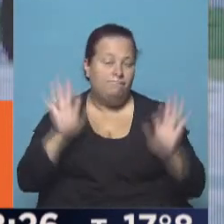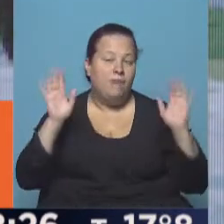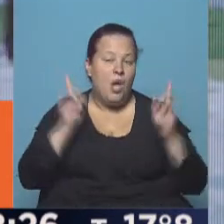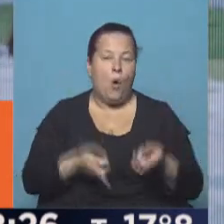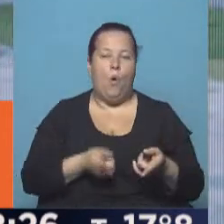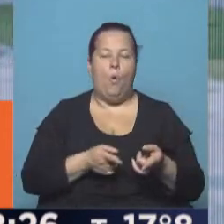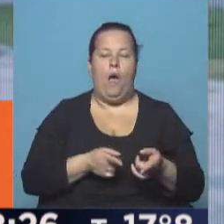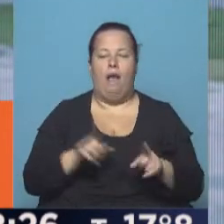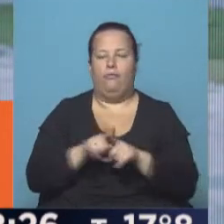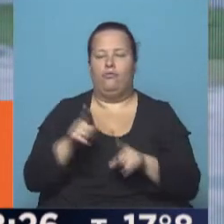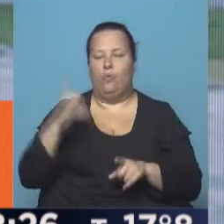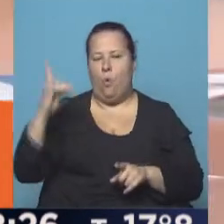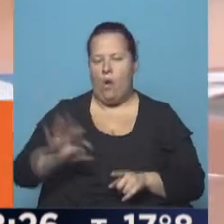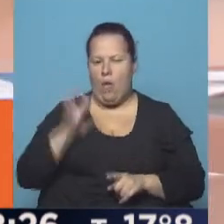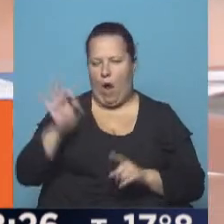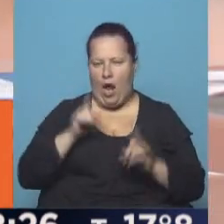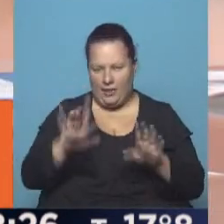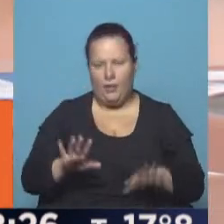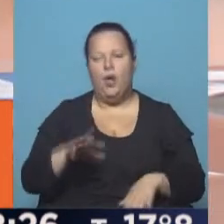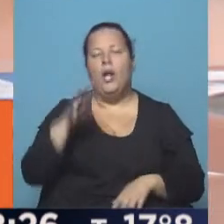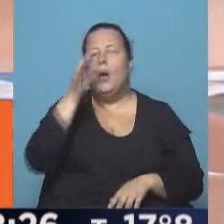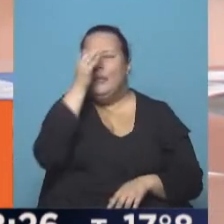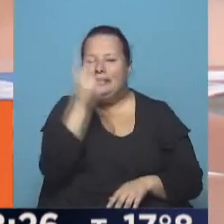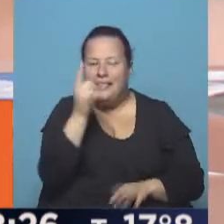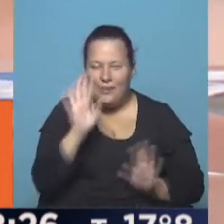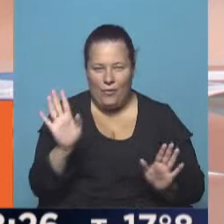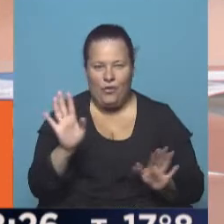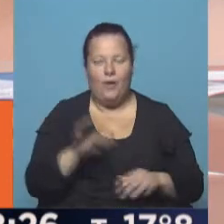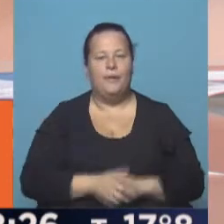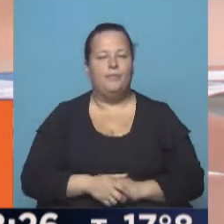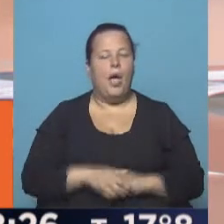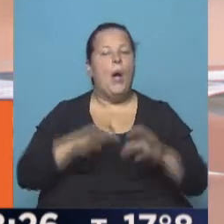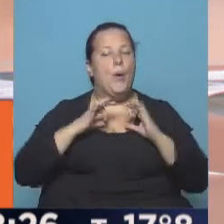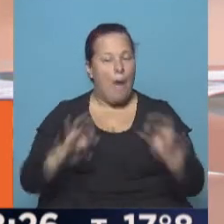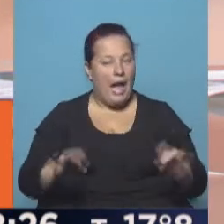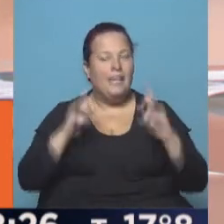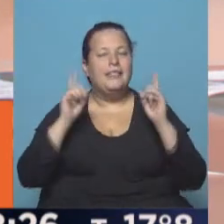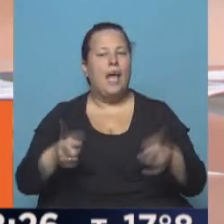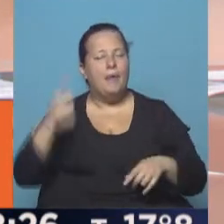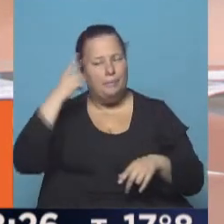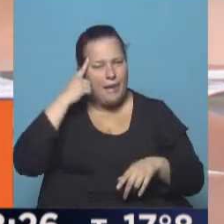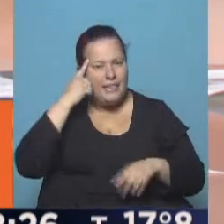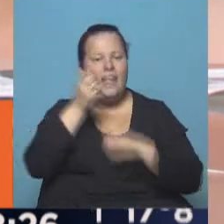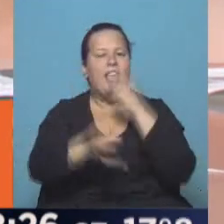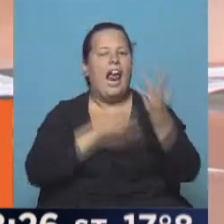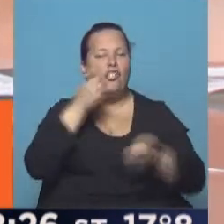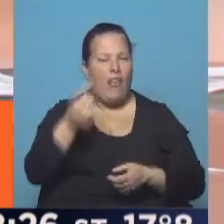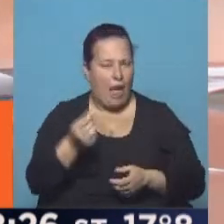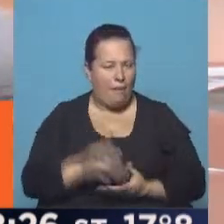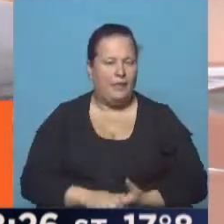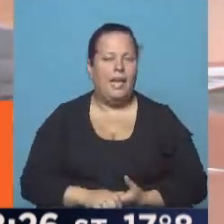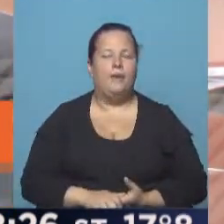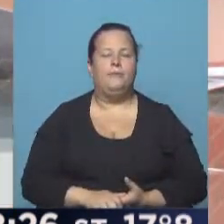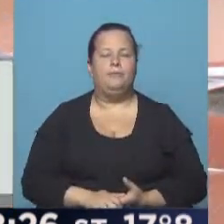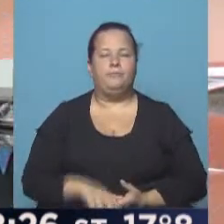sucede prácticamente todos los años. Ignacio, 20 segundos. Sí. Tenemos las vacaciones, pero también tenemos que pensar en el blanqueo. El